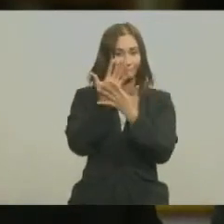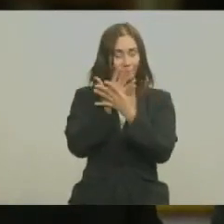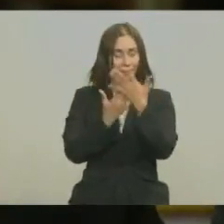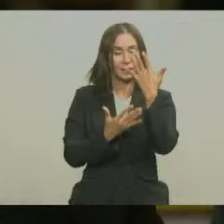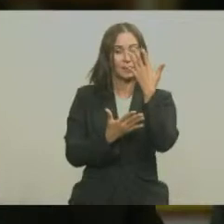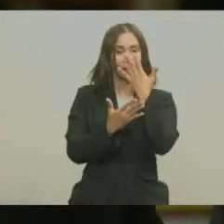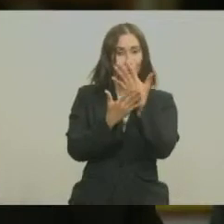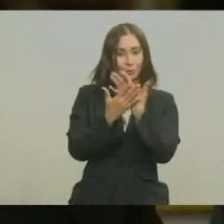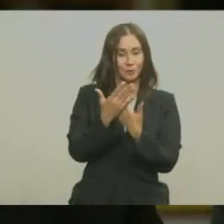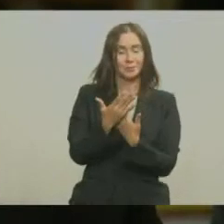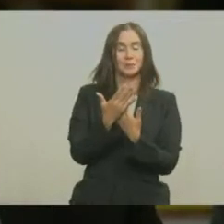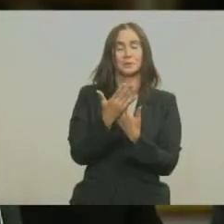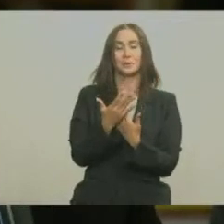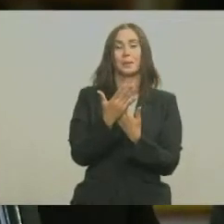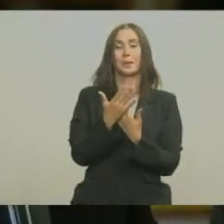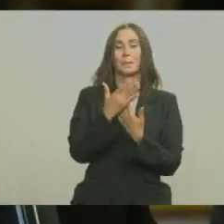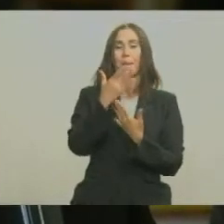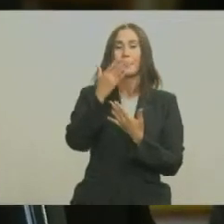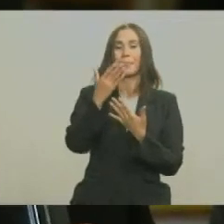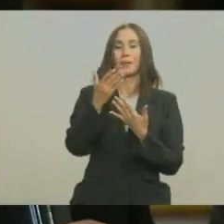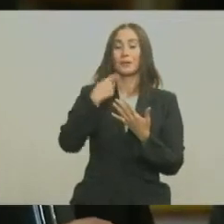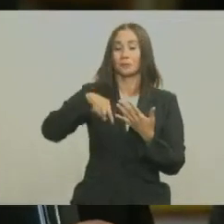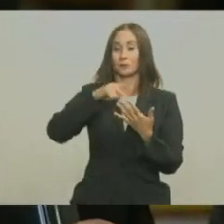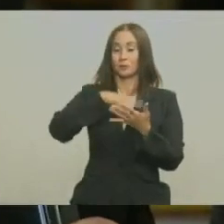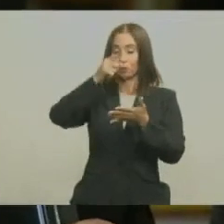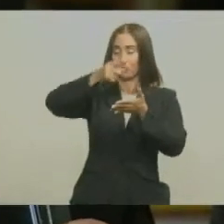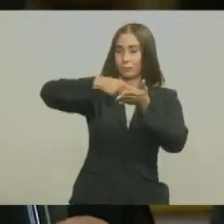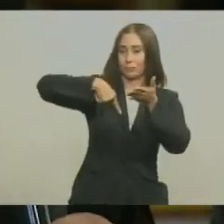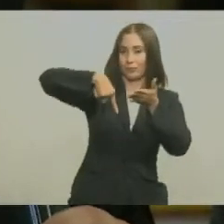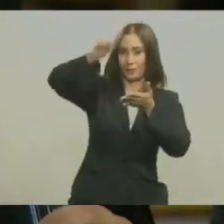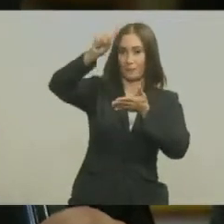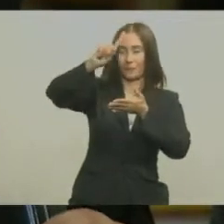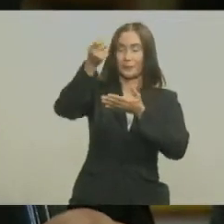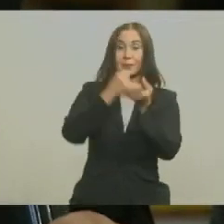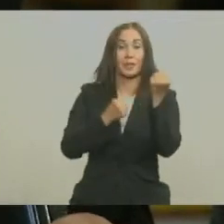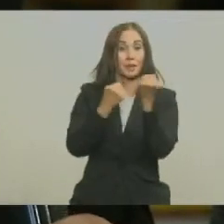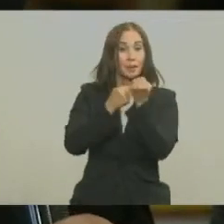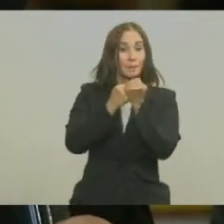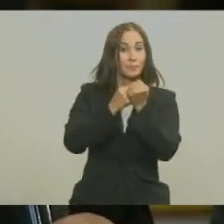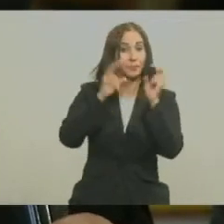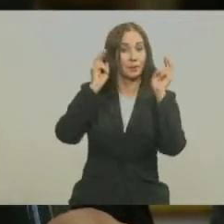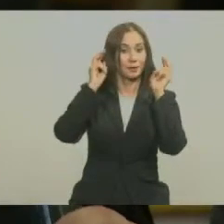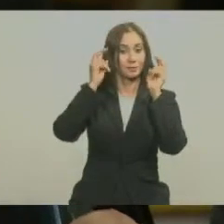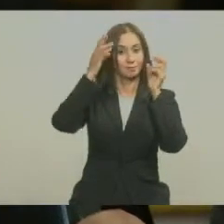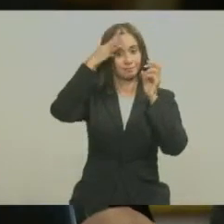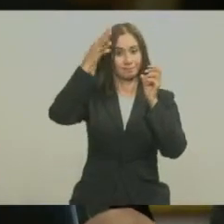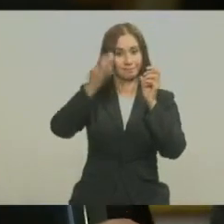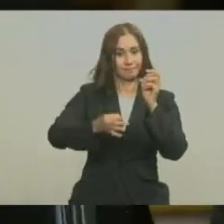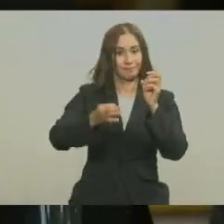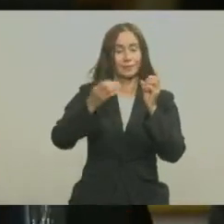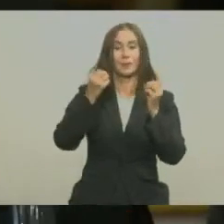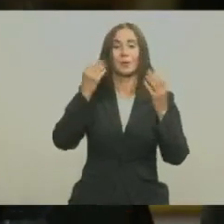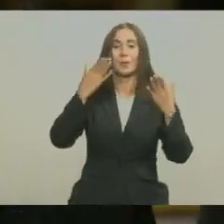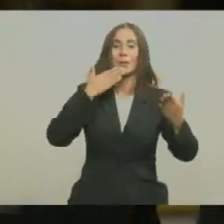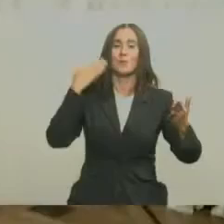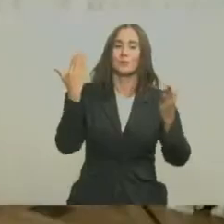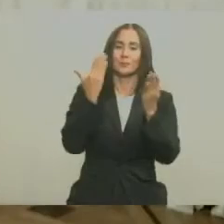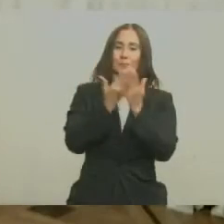vamos a aprobar y a respaldar esta iniciativa. Muchas gracias.